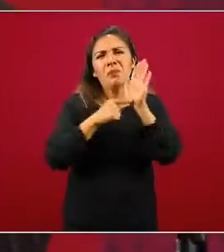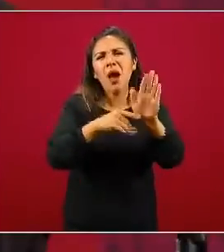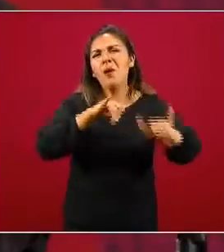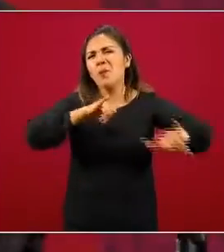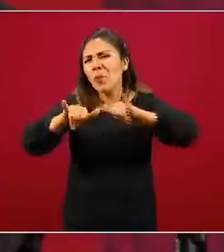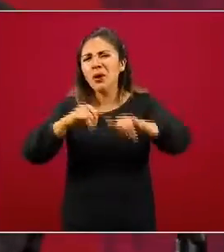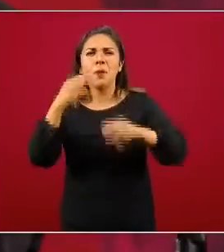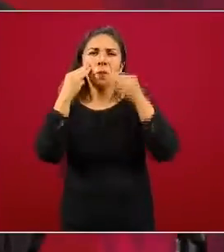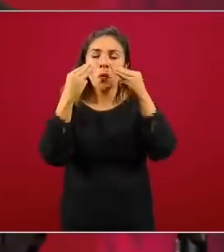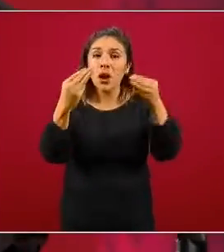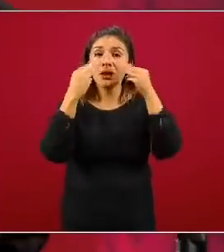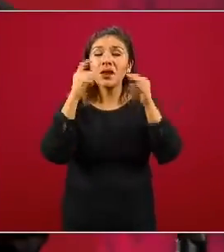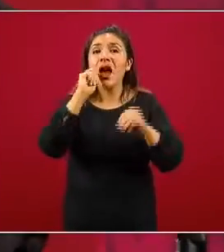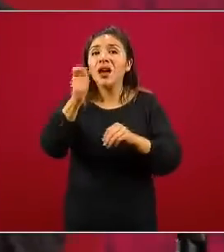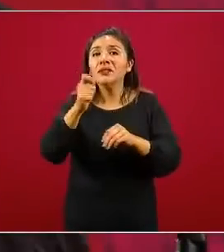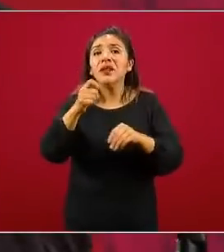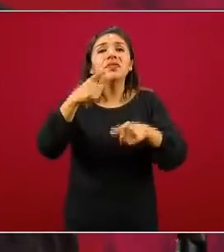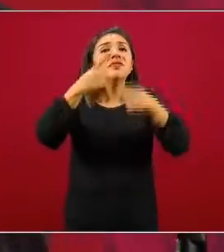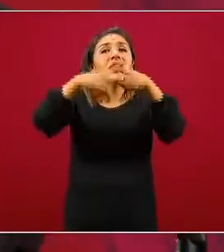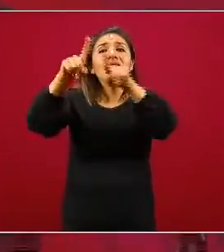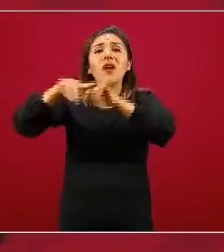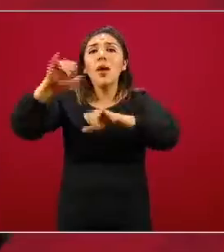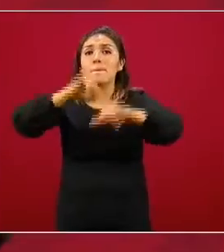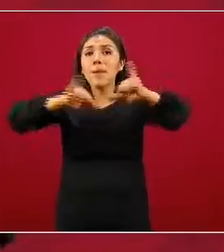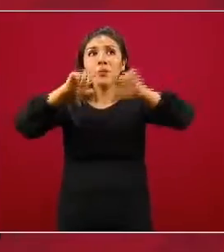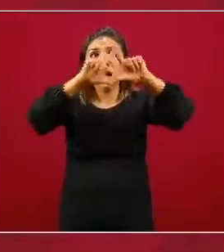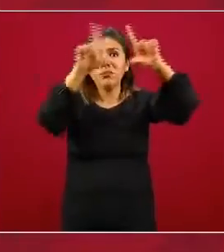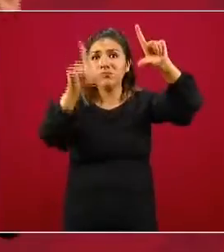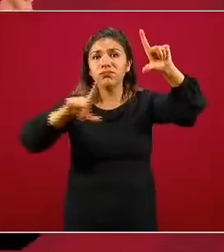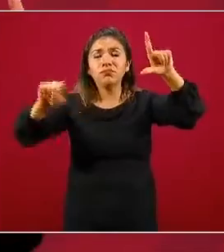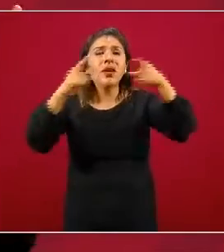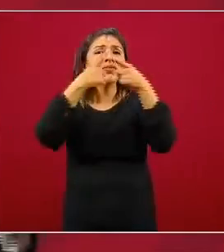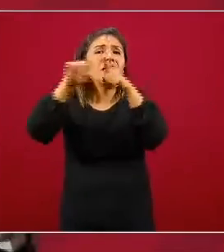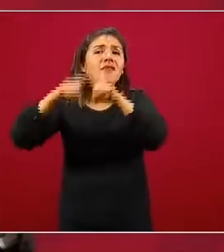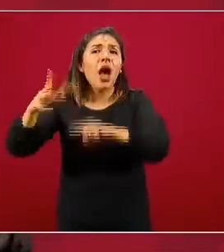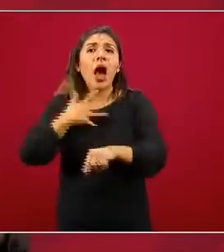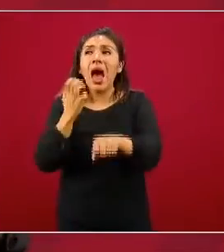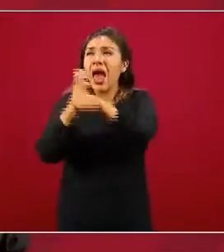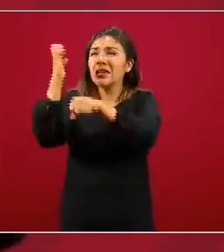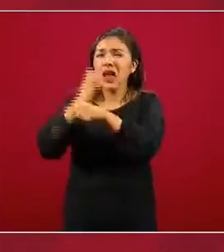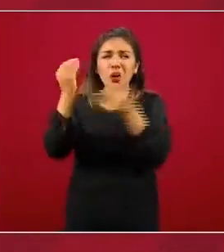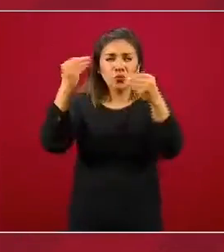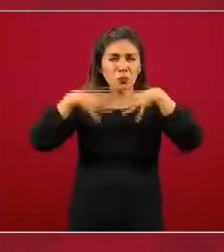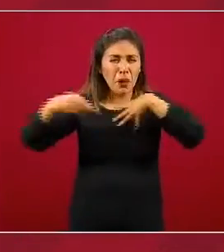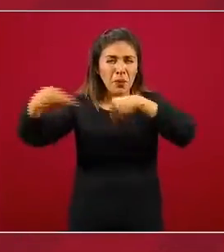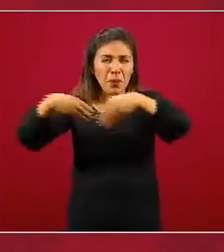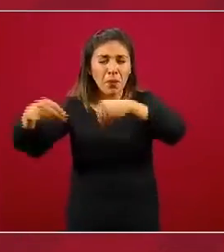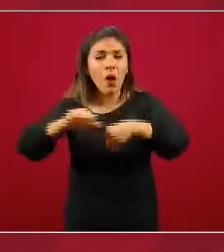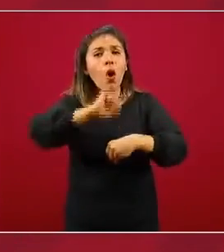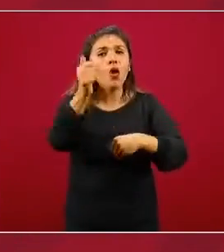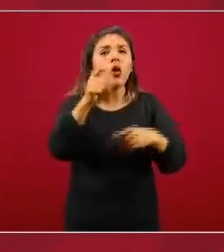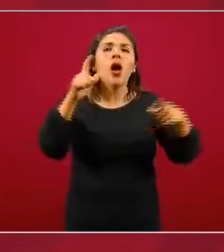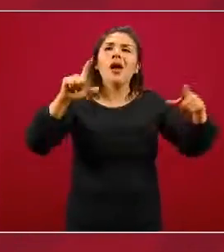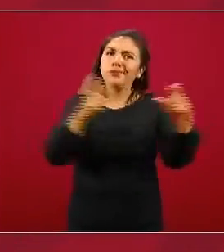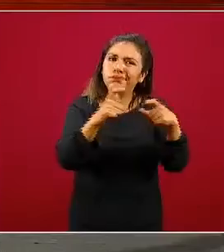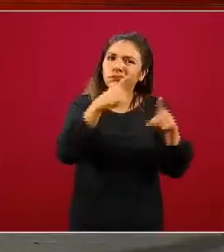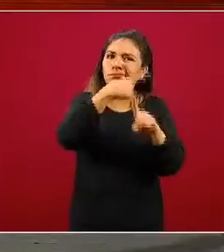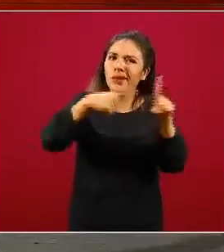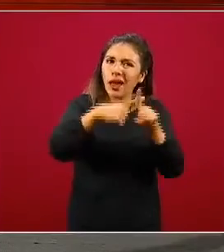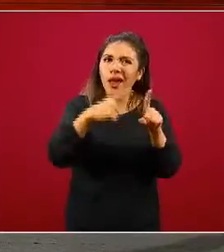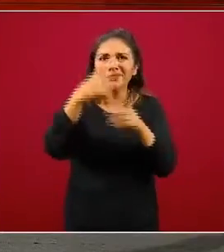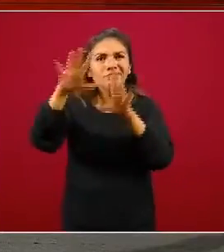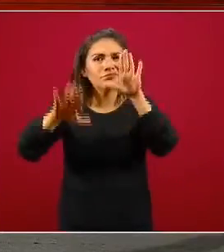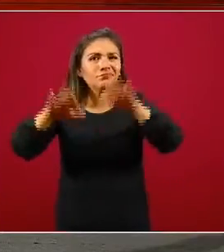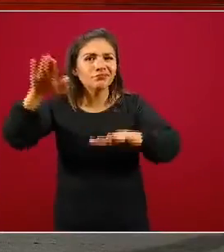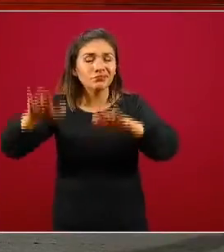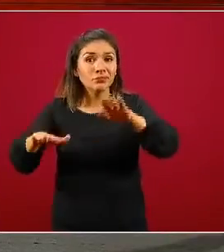mapas, tiene una distribución heterogénea. Esto quiere decir, hay estados con mucha transmisión, hay estados con transmisión intermedia, y